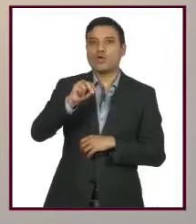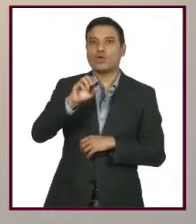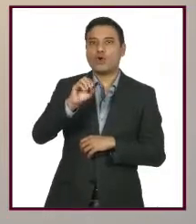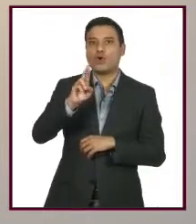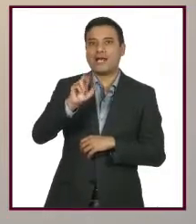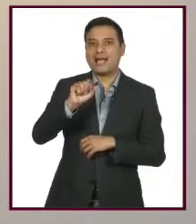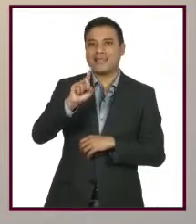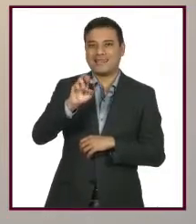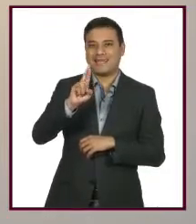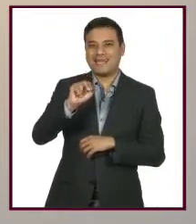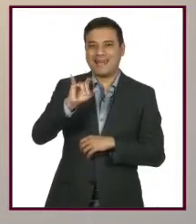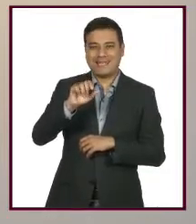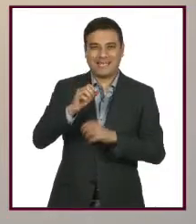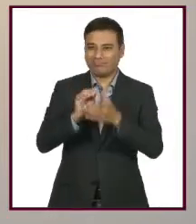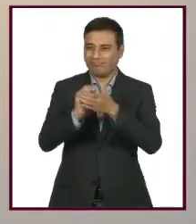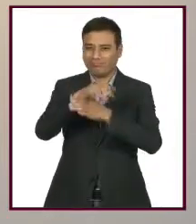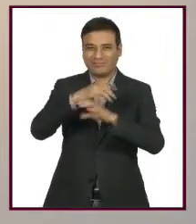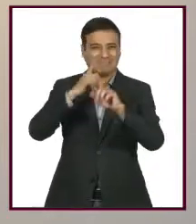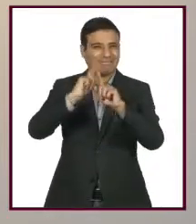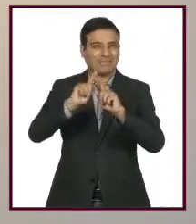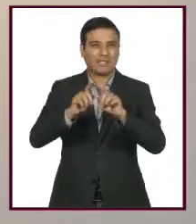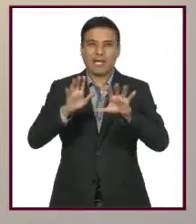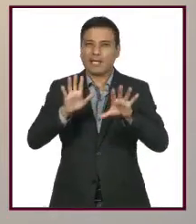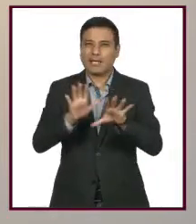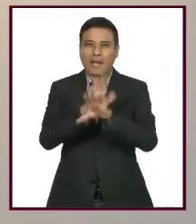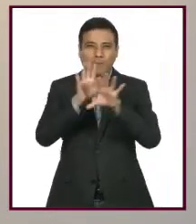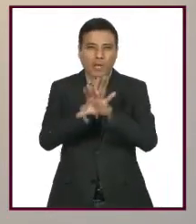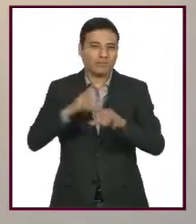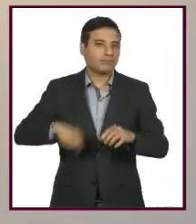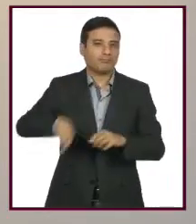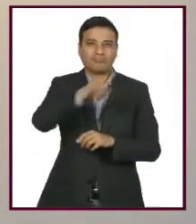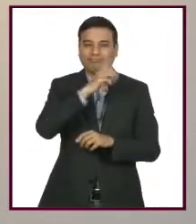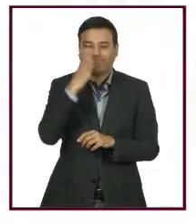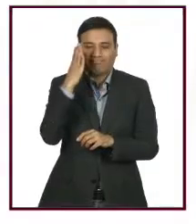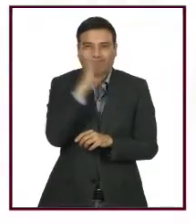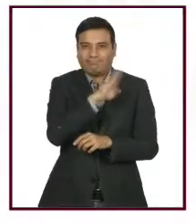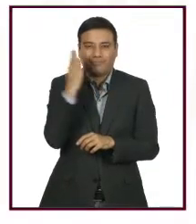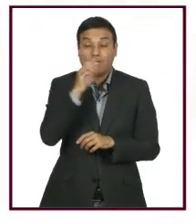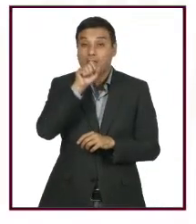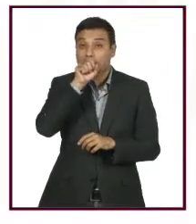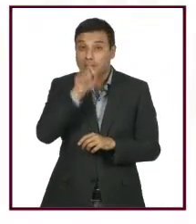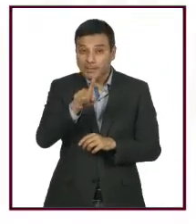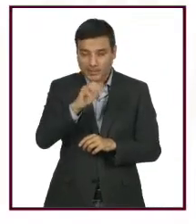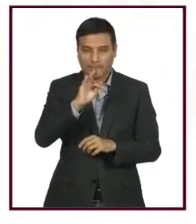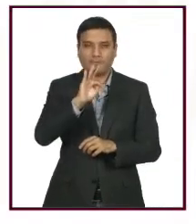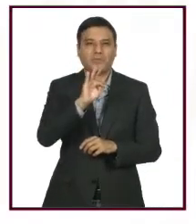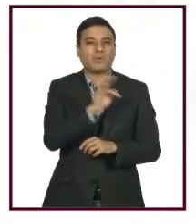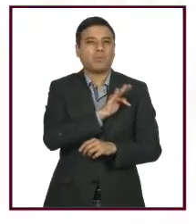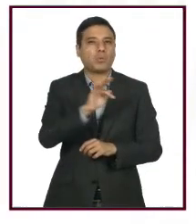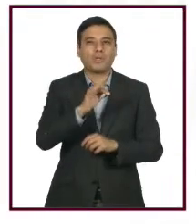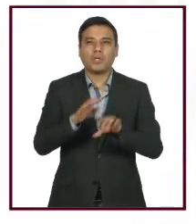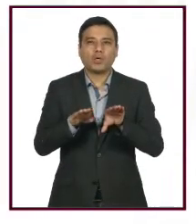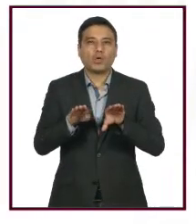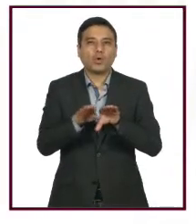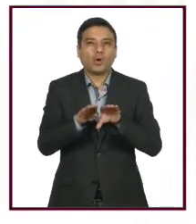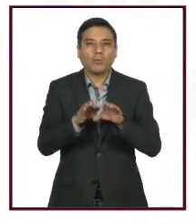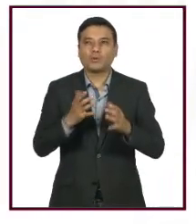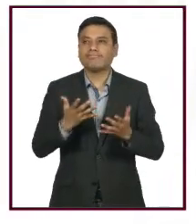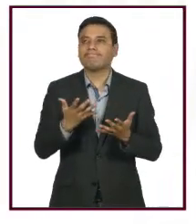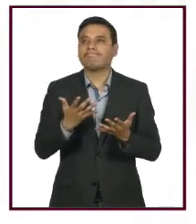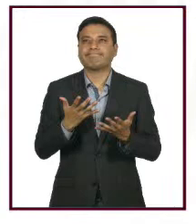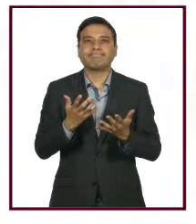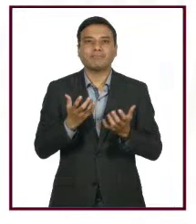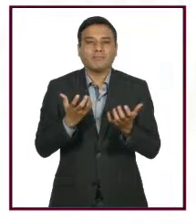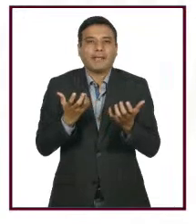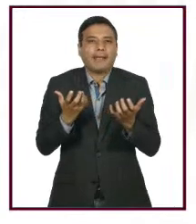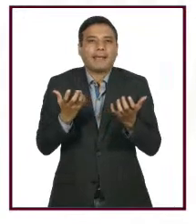haber un cambio, una fluctuación en el estado de ánimo abrupto. También pueden haber comportamientos estereotipados, ¿no? Como